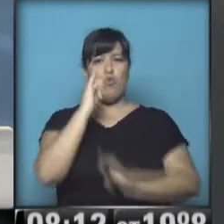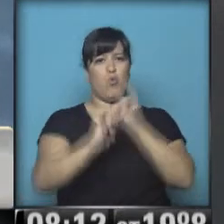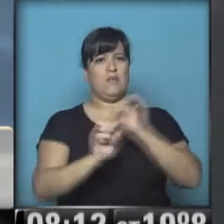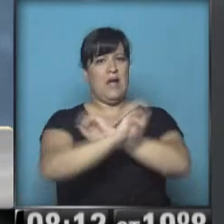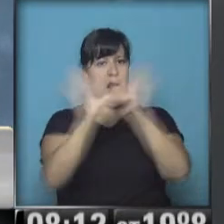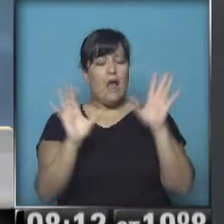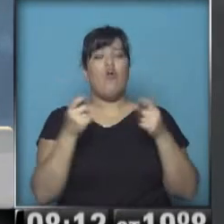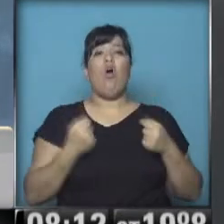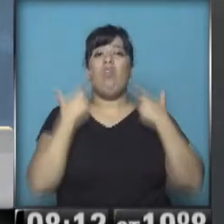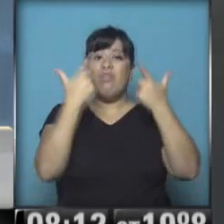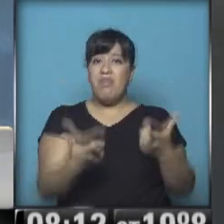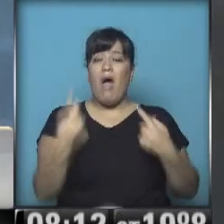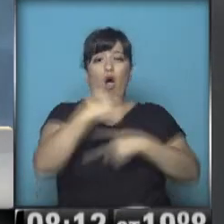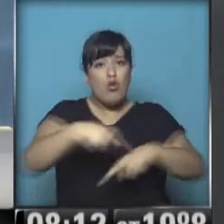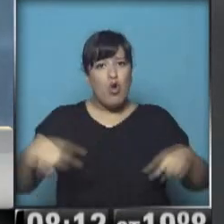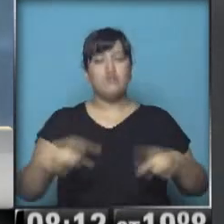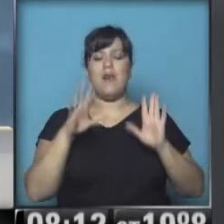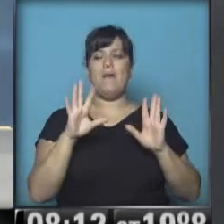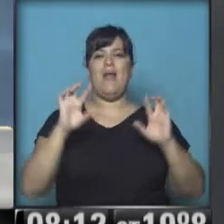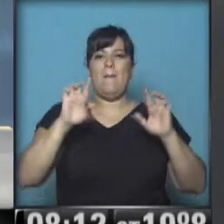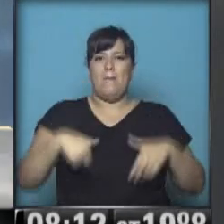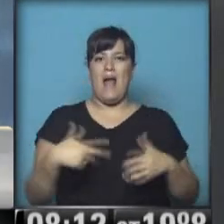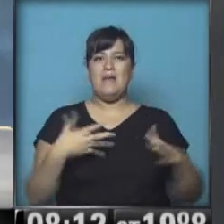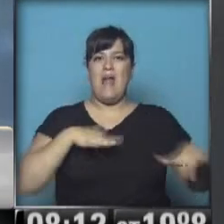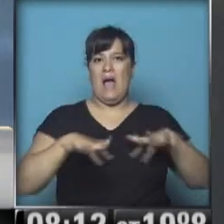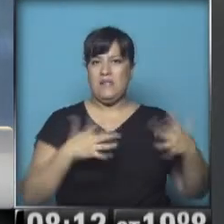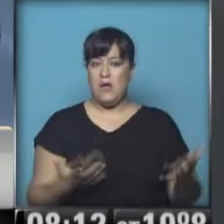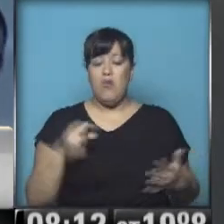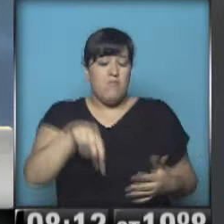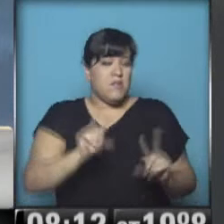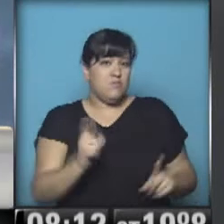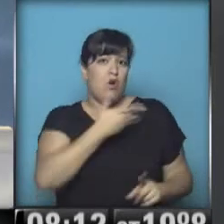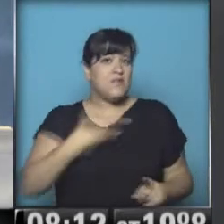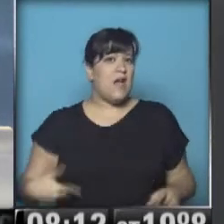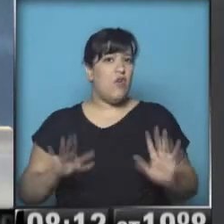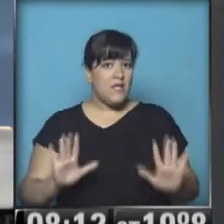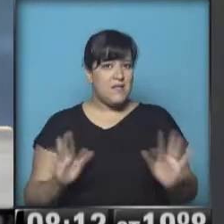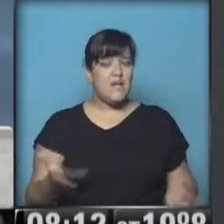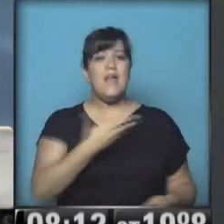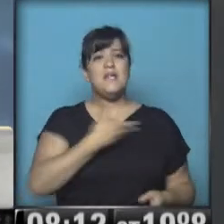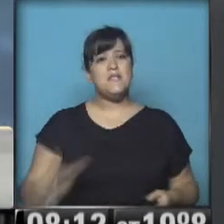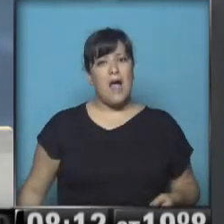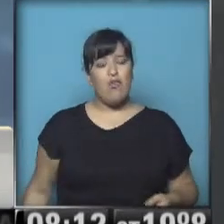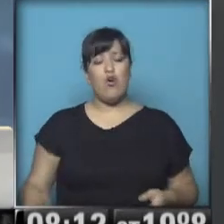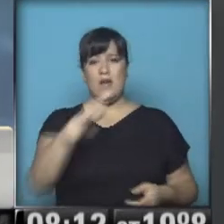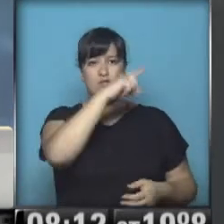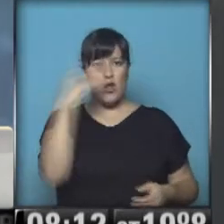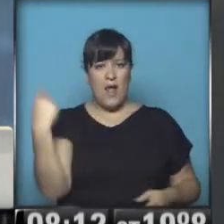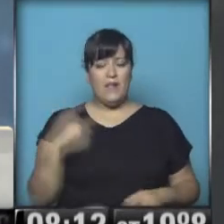es proveer las condiciones para políticas activas y eso es lo que hace o sea el estado nacional